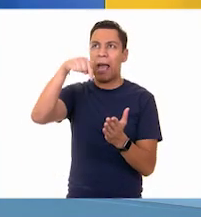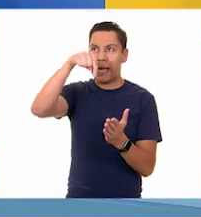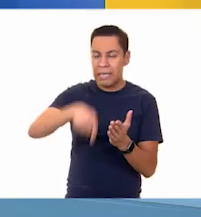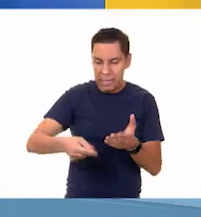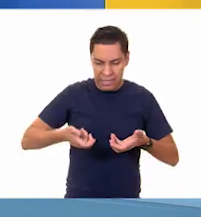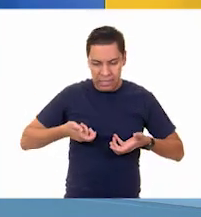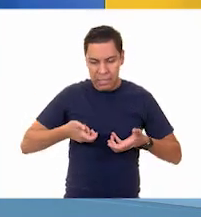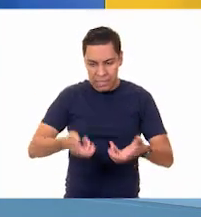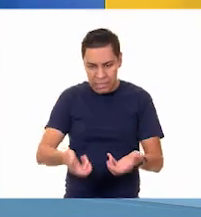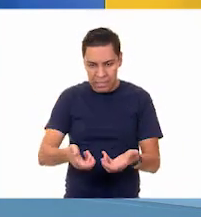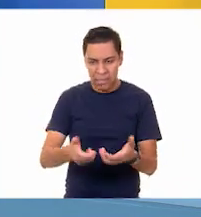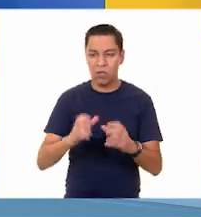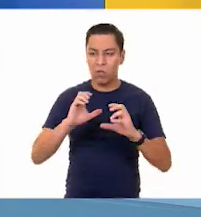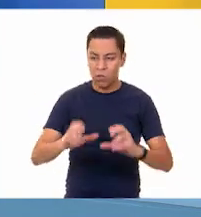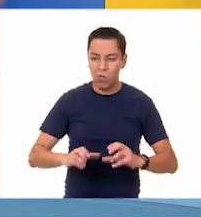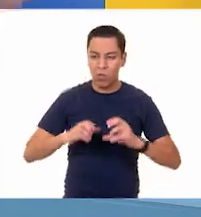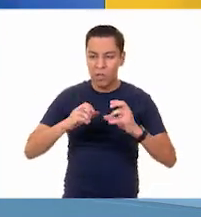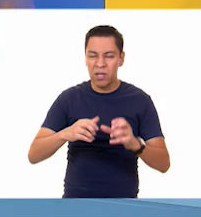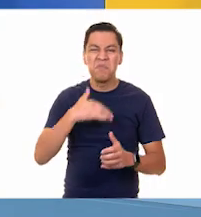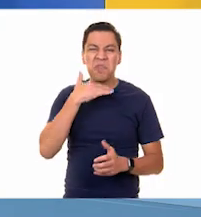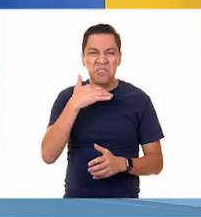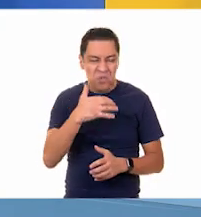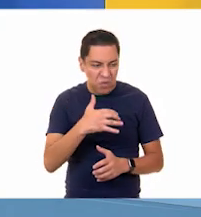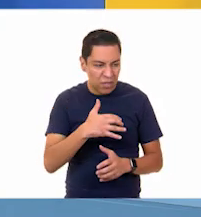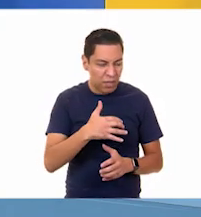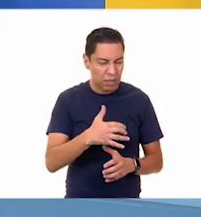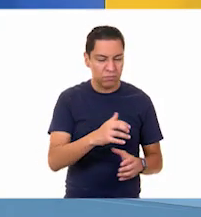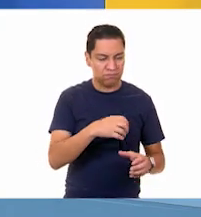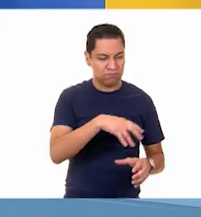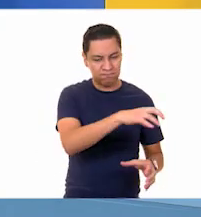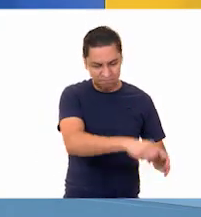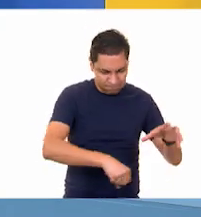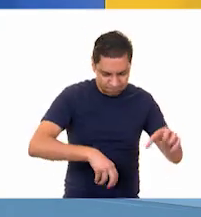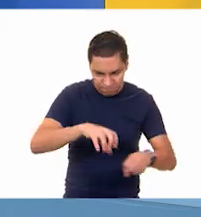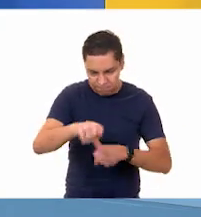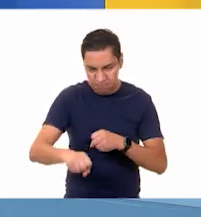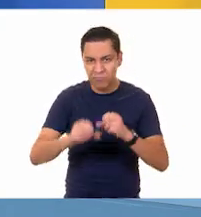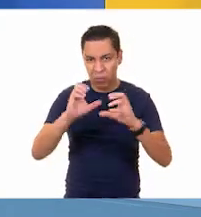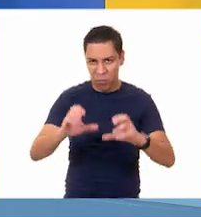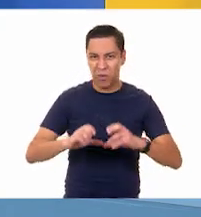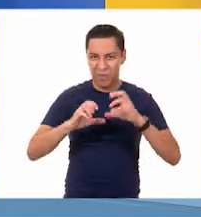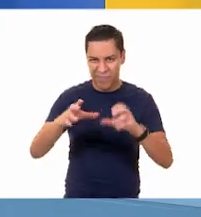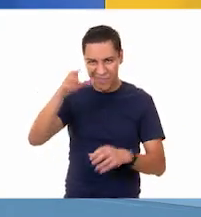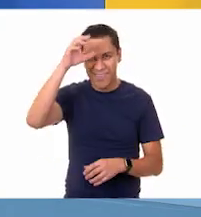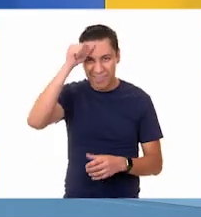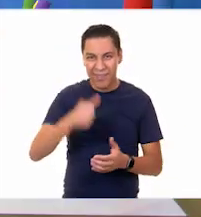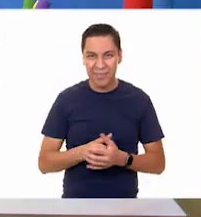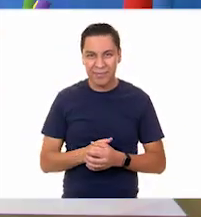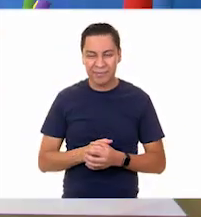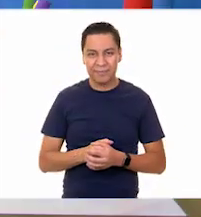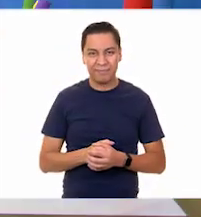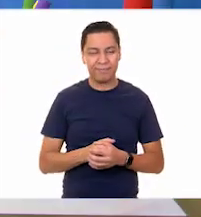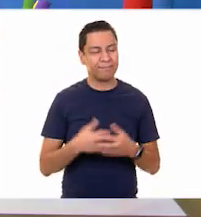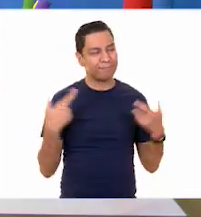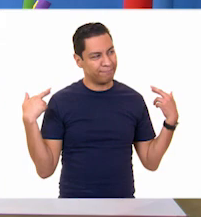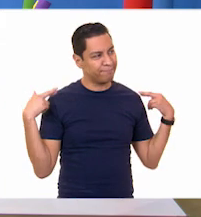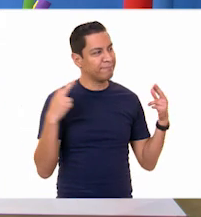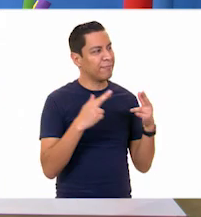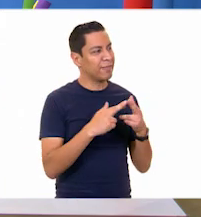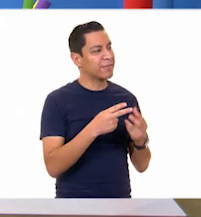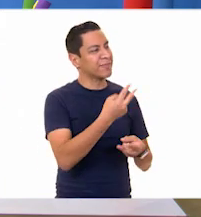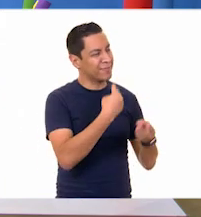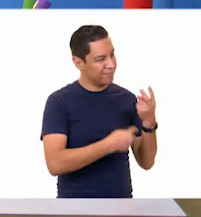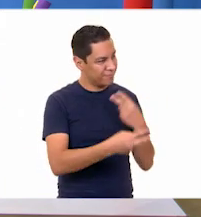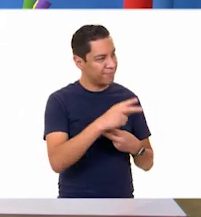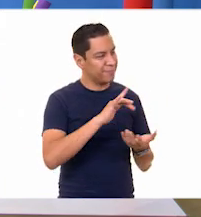detener estas afectaciones. Les agradecemos mucho por acompañarnos y nos vemos la próxima clase. Maestra Cecilia Vargas, muchísimas gracias a